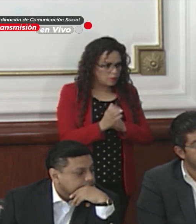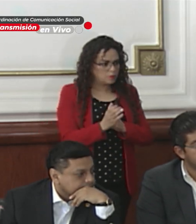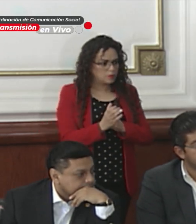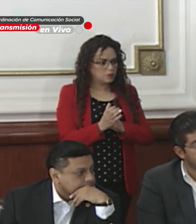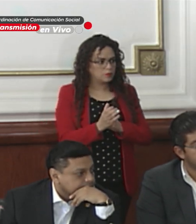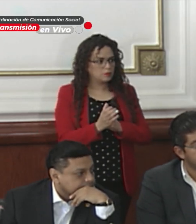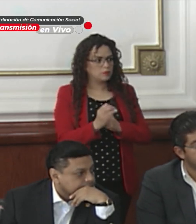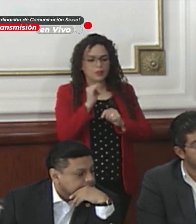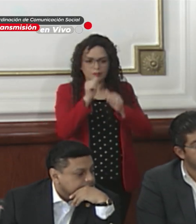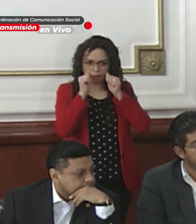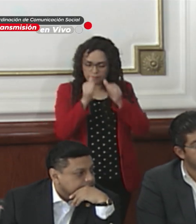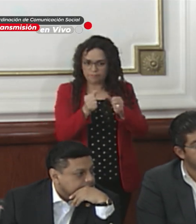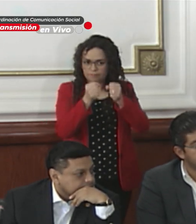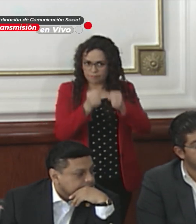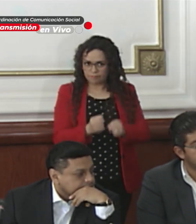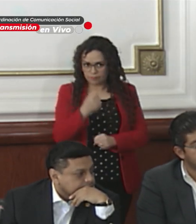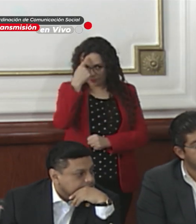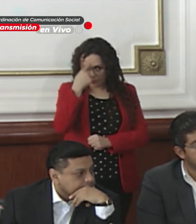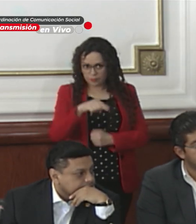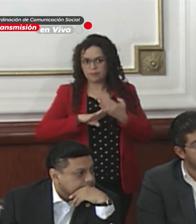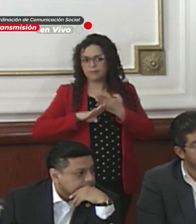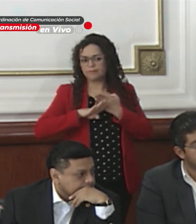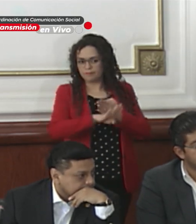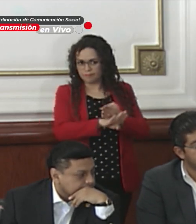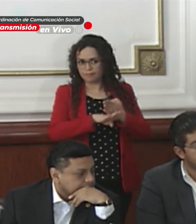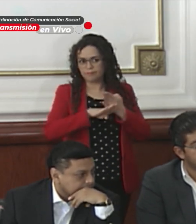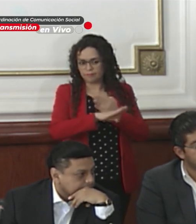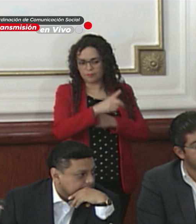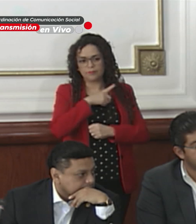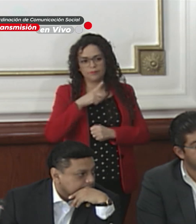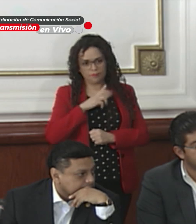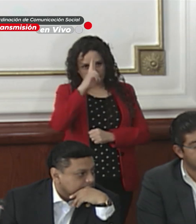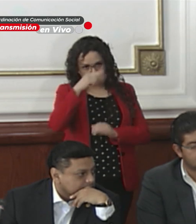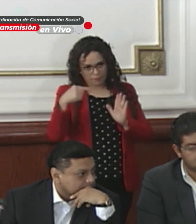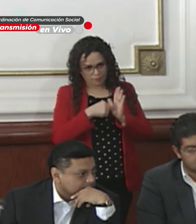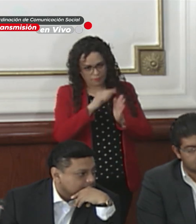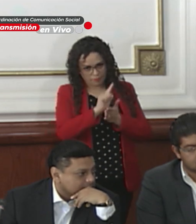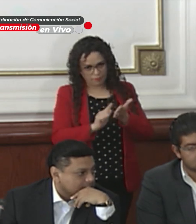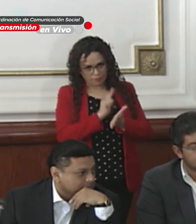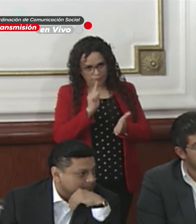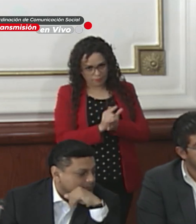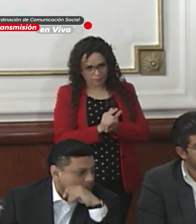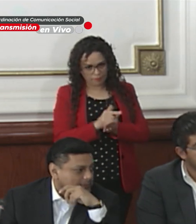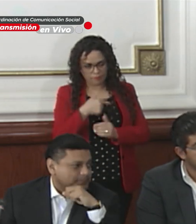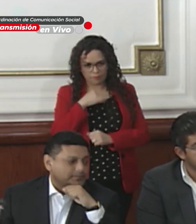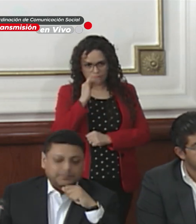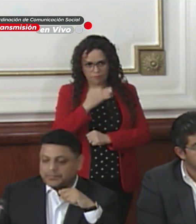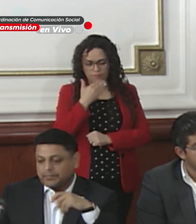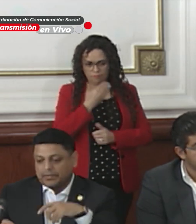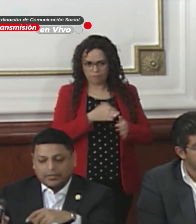estar atentos para que estas cosas se cumplan, y estamos a su disposición para trabajar conjuntamente.